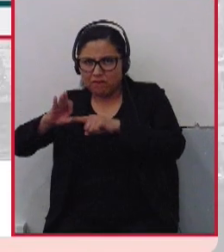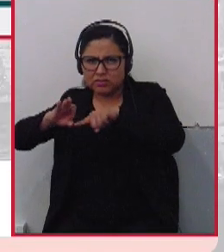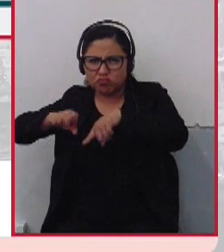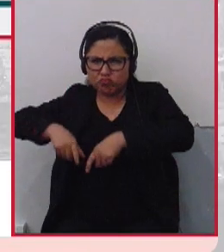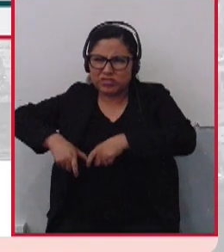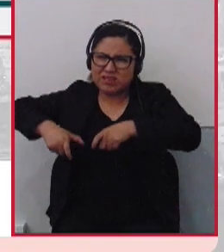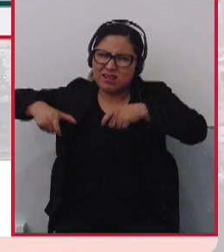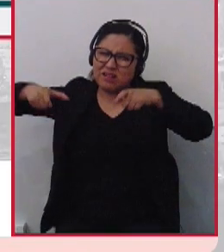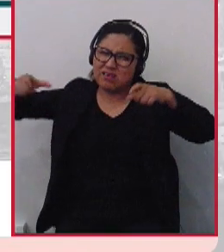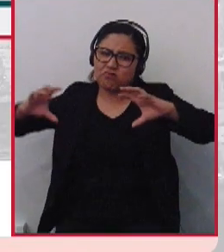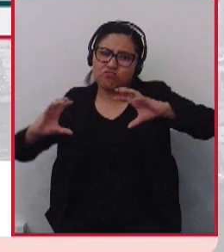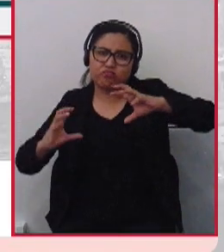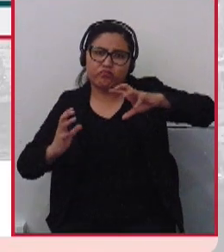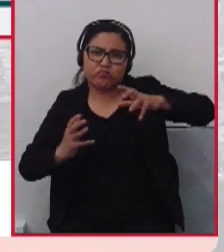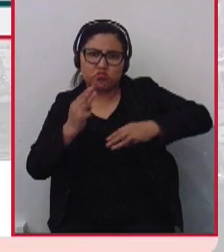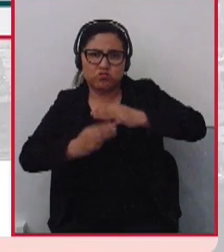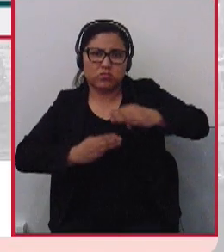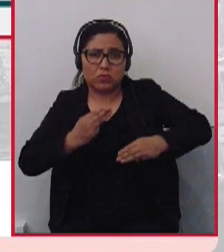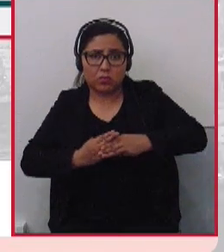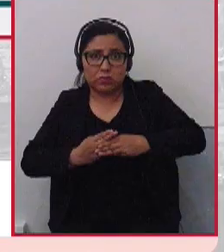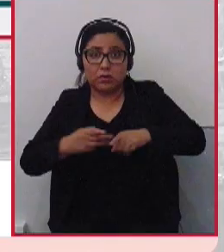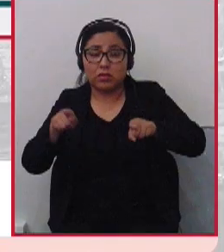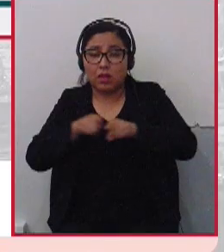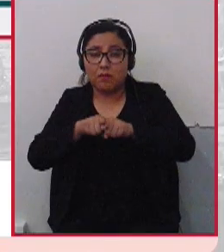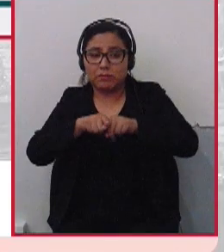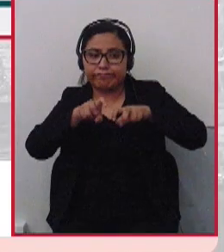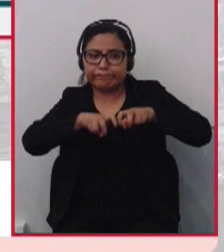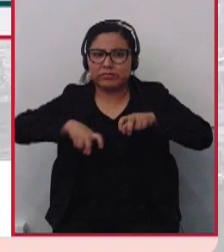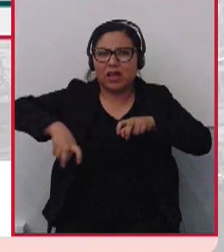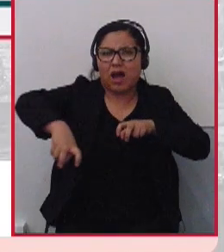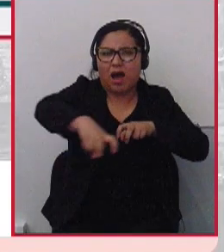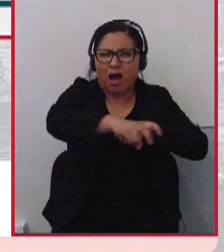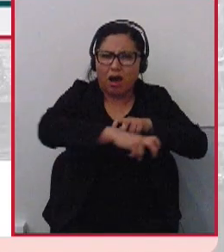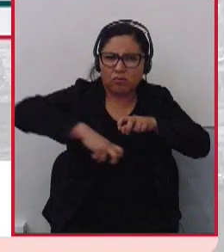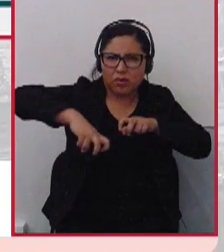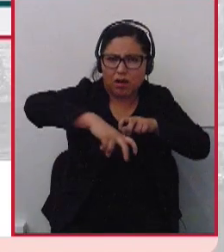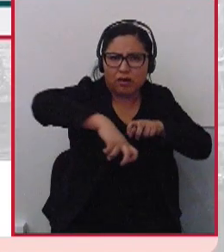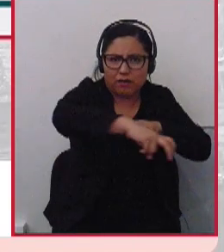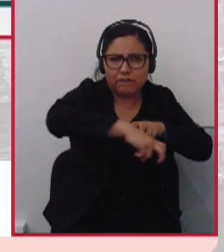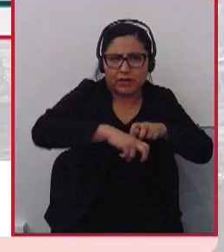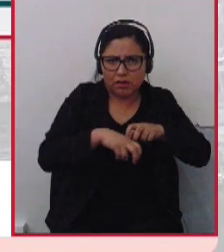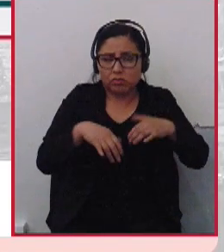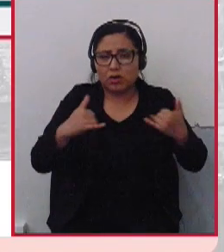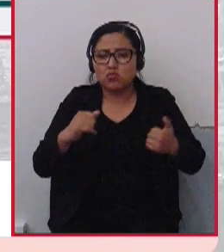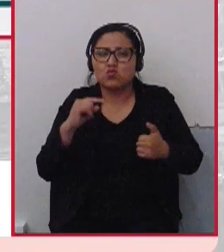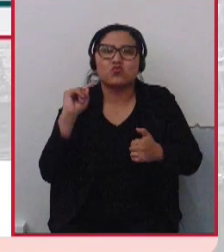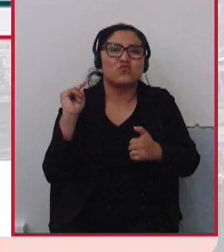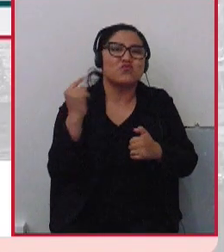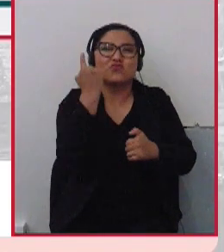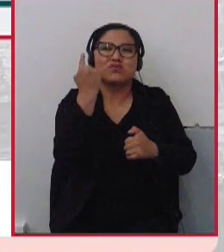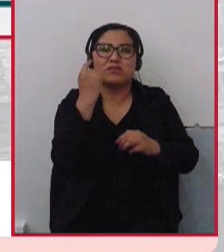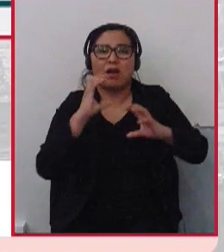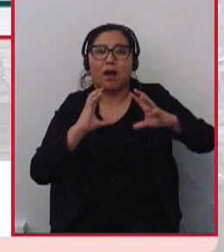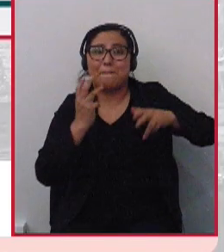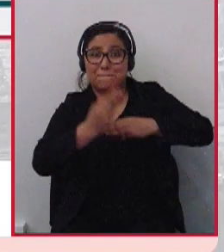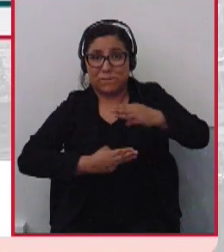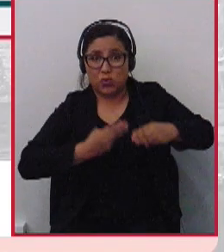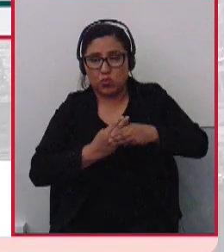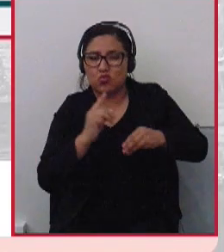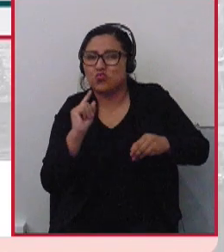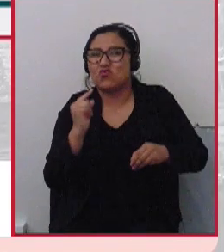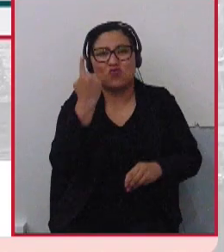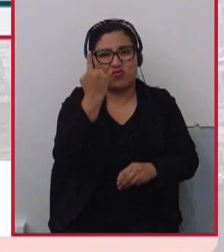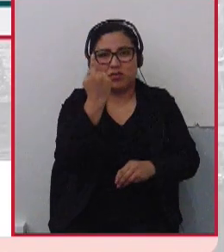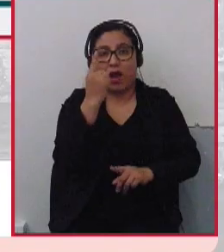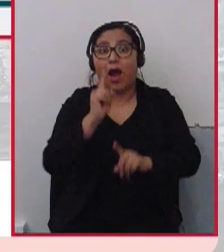grande en el mundo y es la que está operando en tajo abierto también, la única en en el mundo, ¿no? Hay